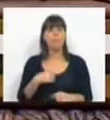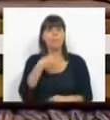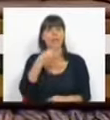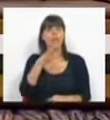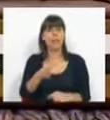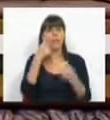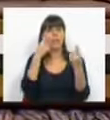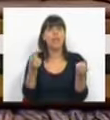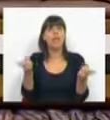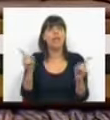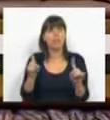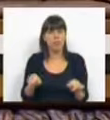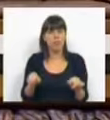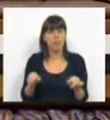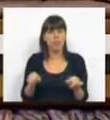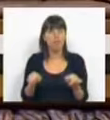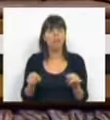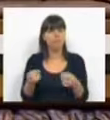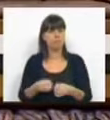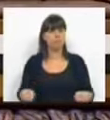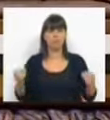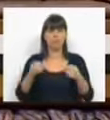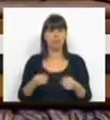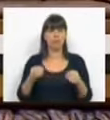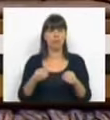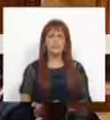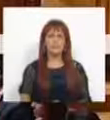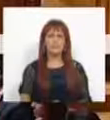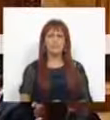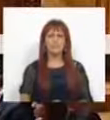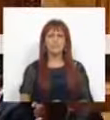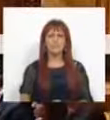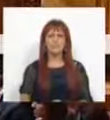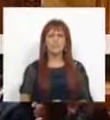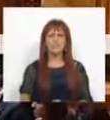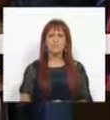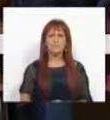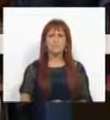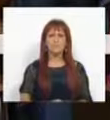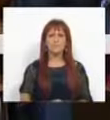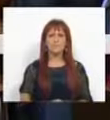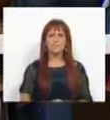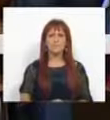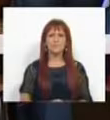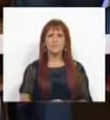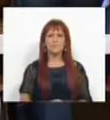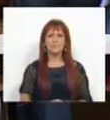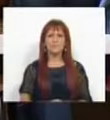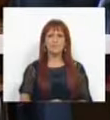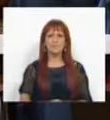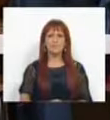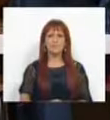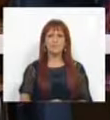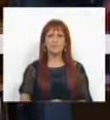sus manos, dicen, entregar el poder al líder de los socialistas, António Costa, que de ser el caso deberá gobernar con la denominada izquierda